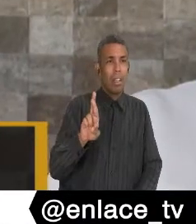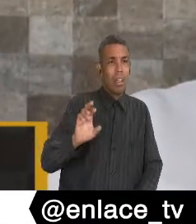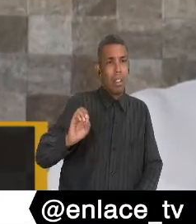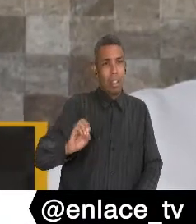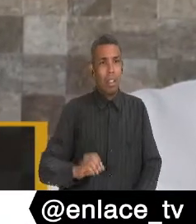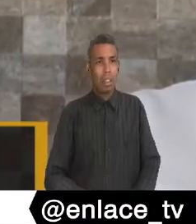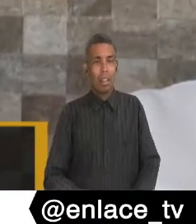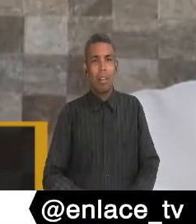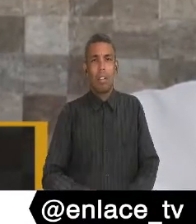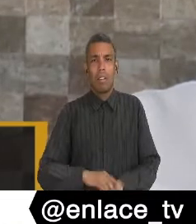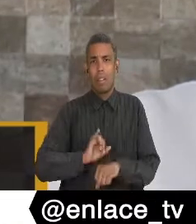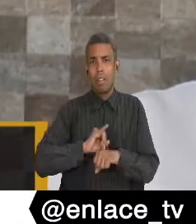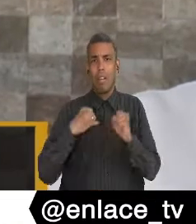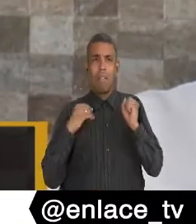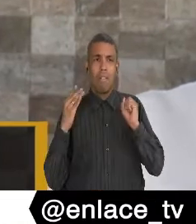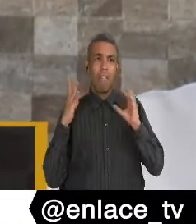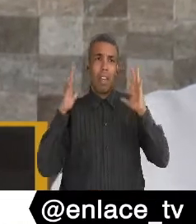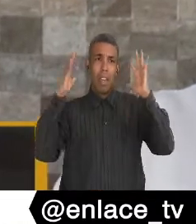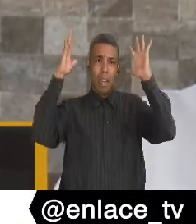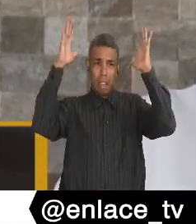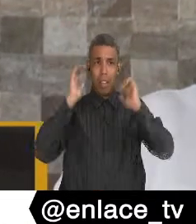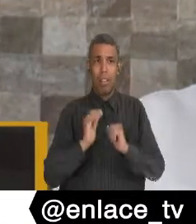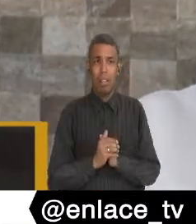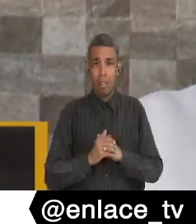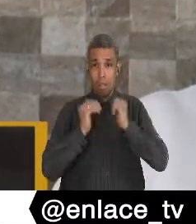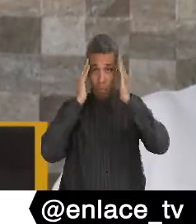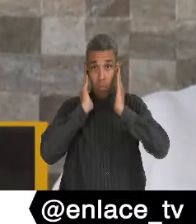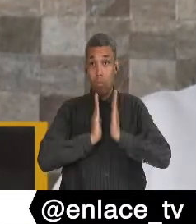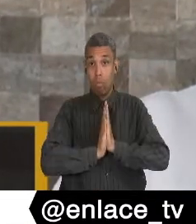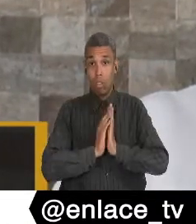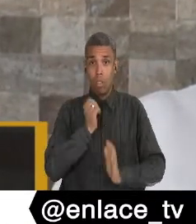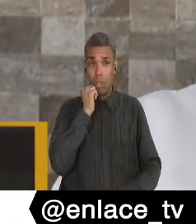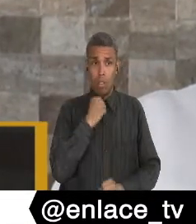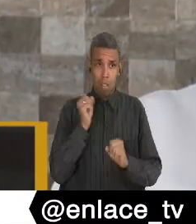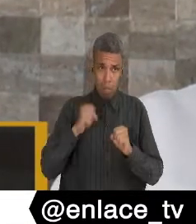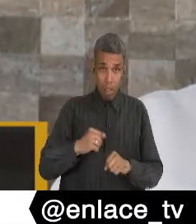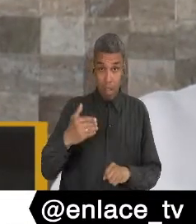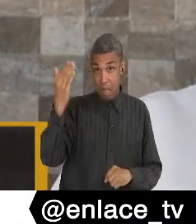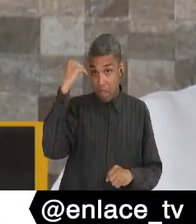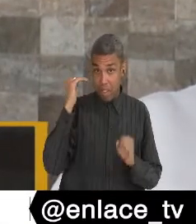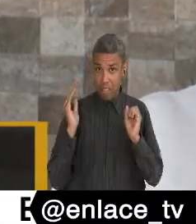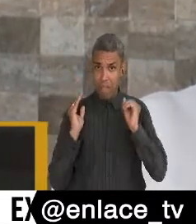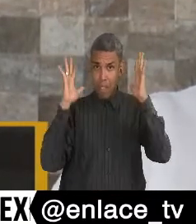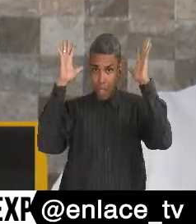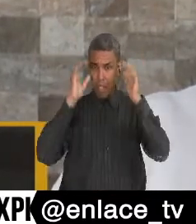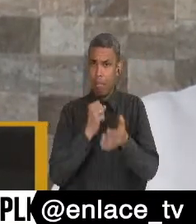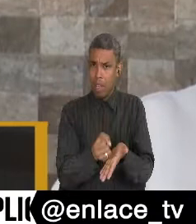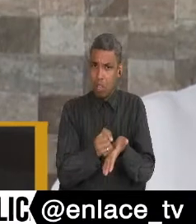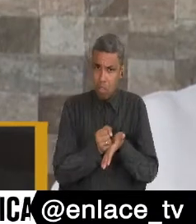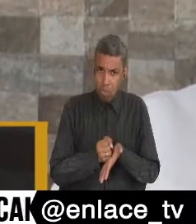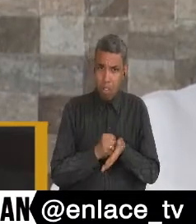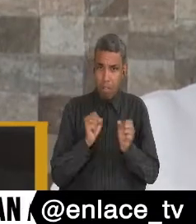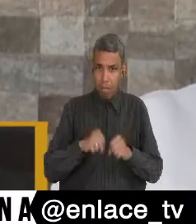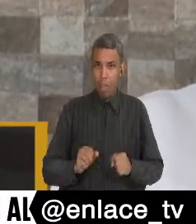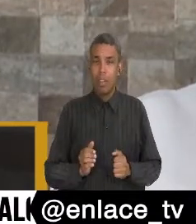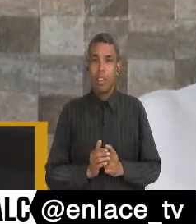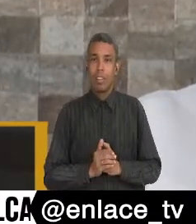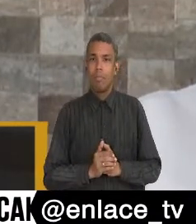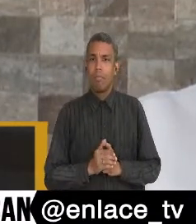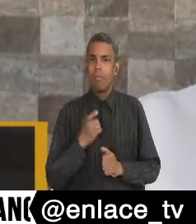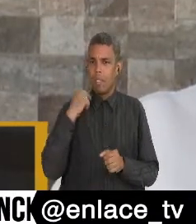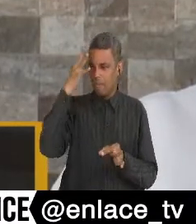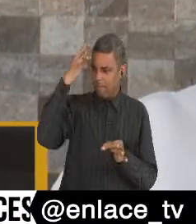la fiesta de la Divina Misericordia, Pedro, y que la gente nos acompañe, que la gente pues nos ayude a vivir y reavivar la fe